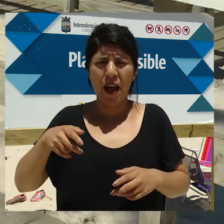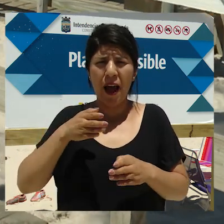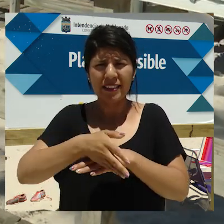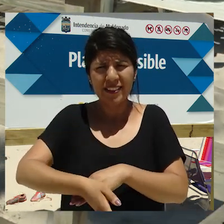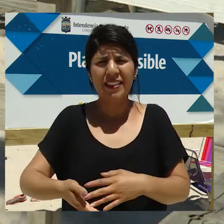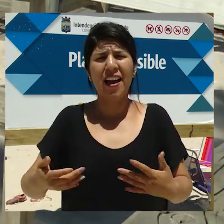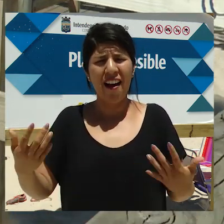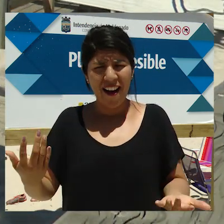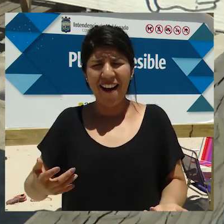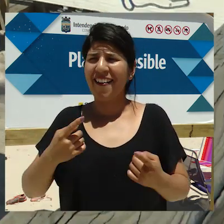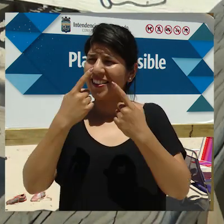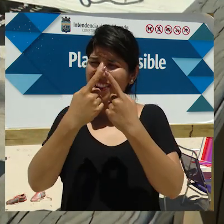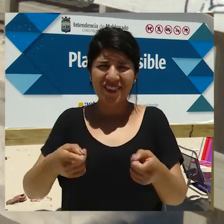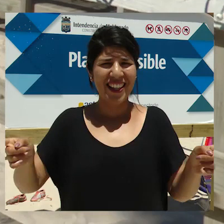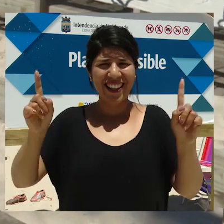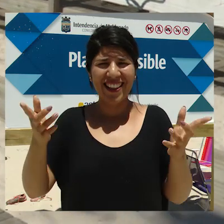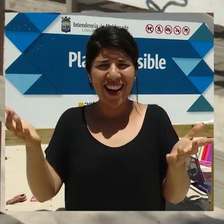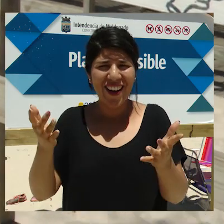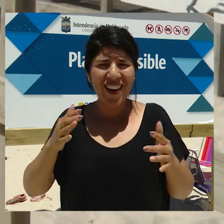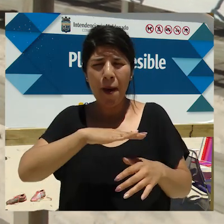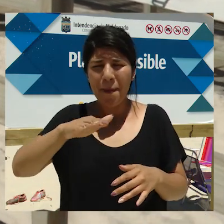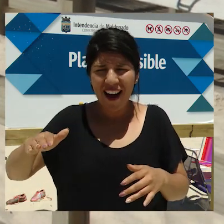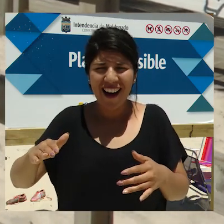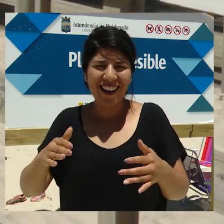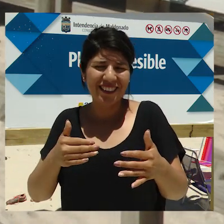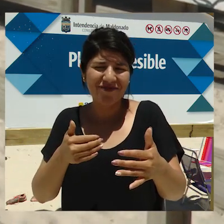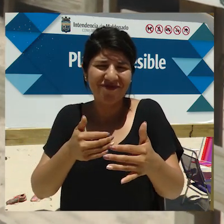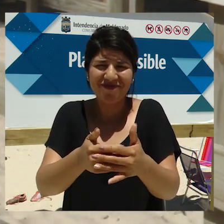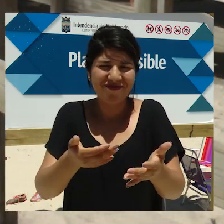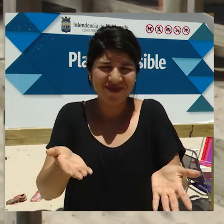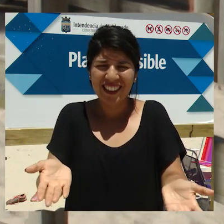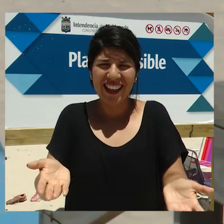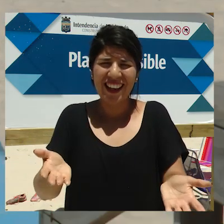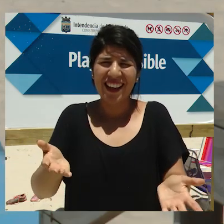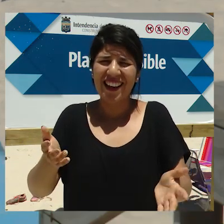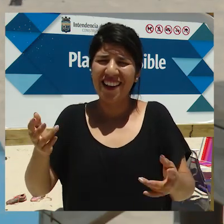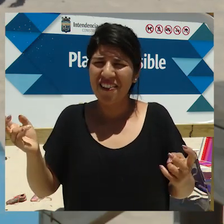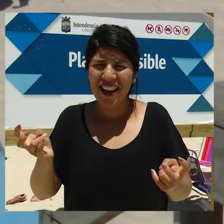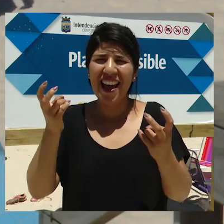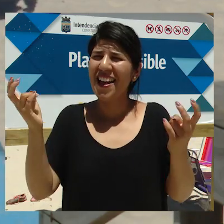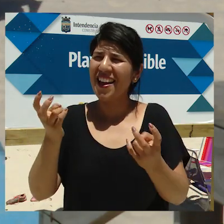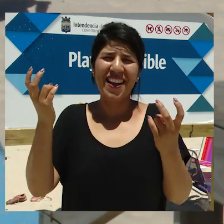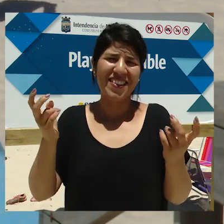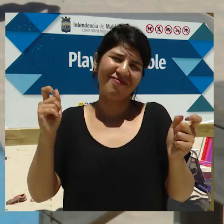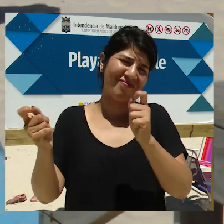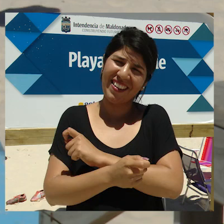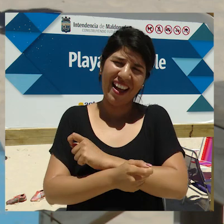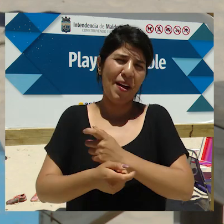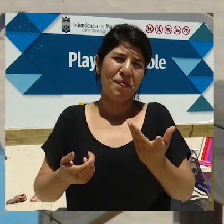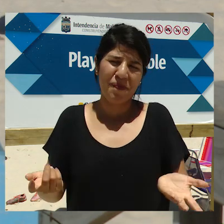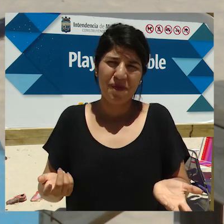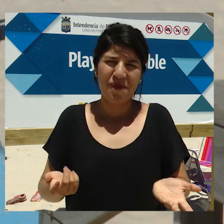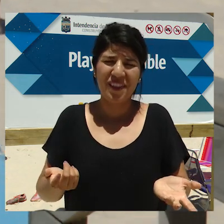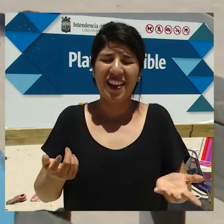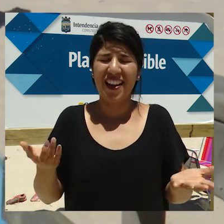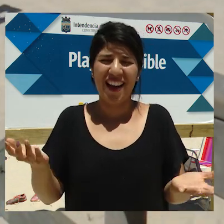que fue muy distinto porque estar más cerca del mar ya es distinto, tener el viento ya cambió totalmente. Así